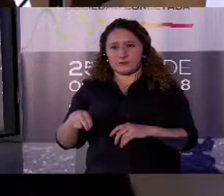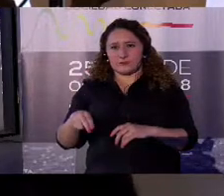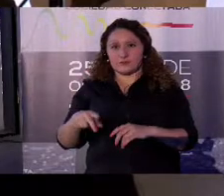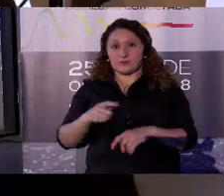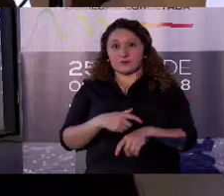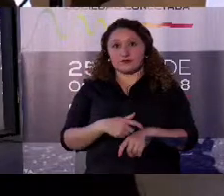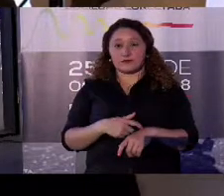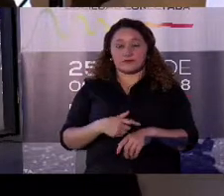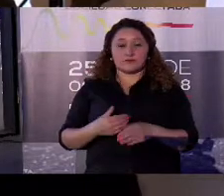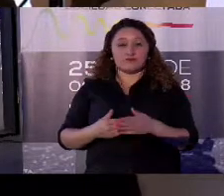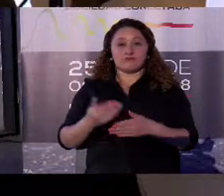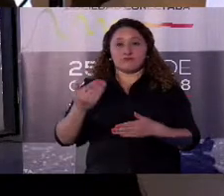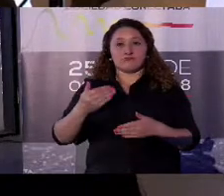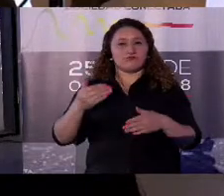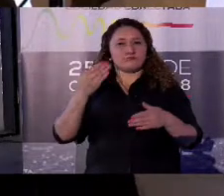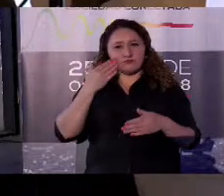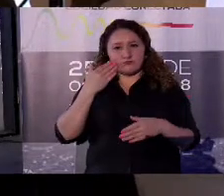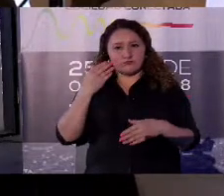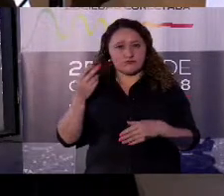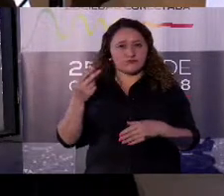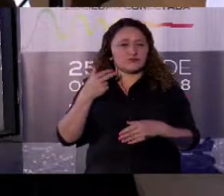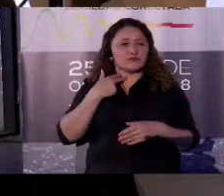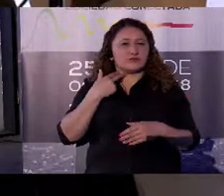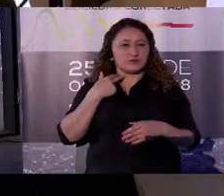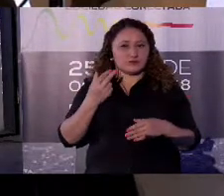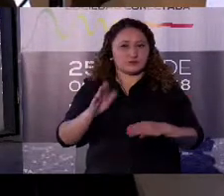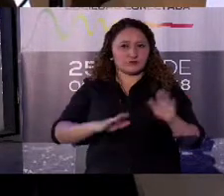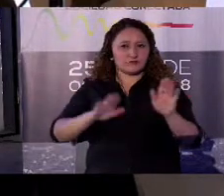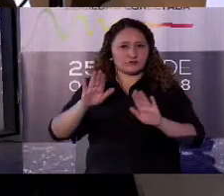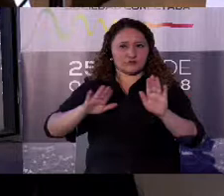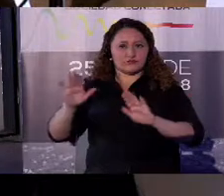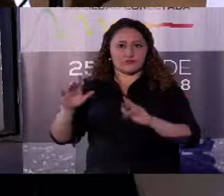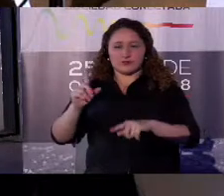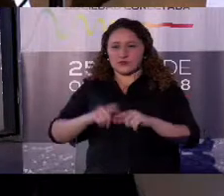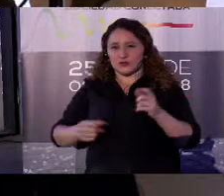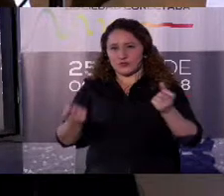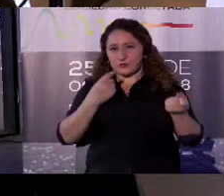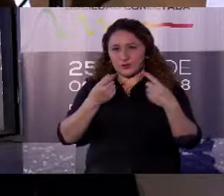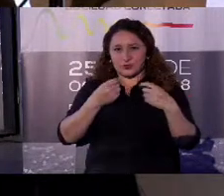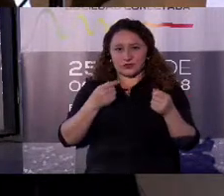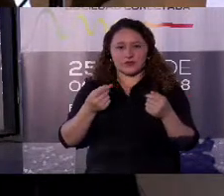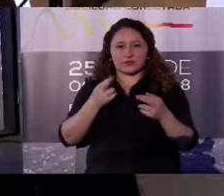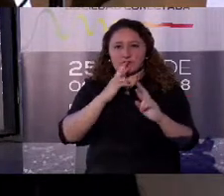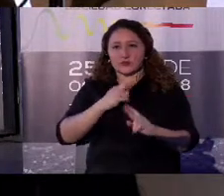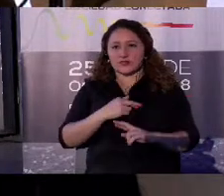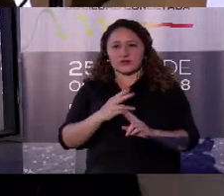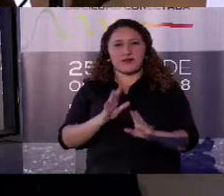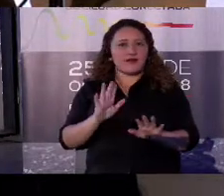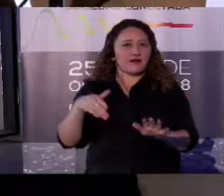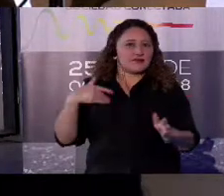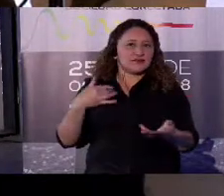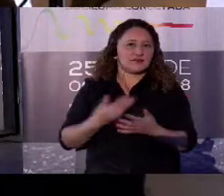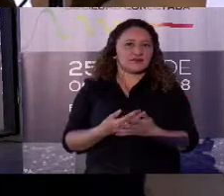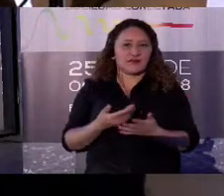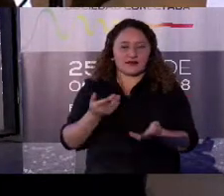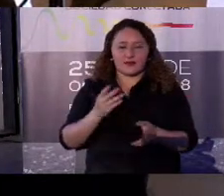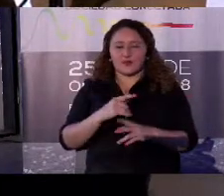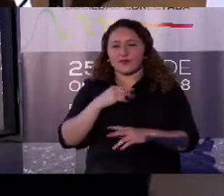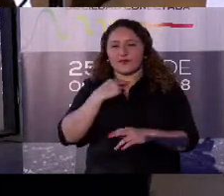La subasta empieza en noviembre. No puedo responder preguntas hasta el noviembre acerca de esa